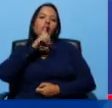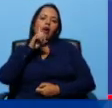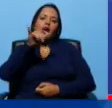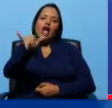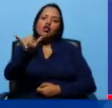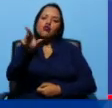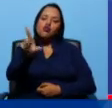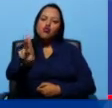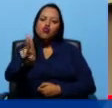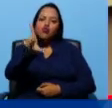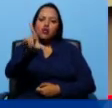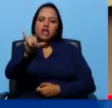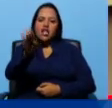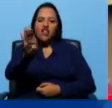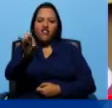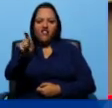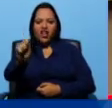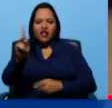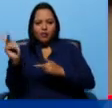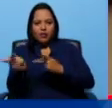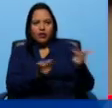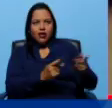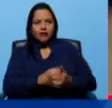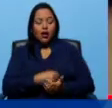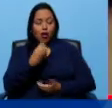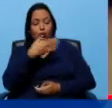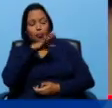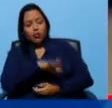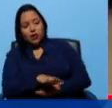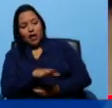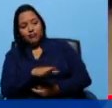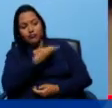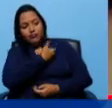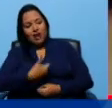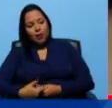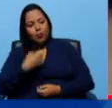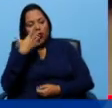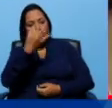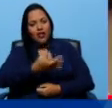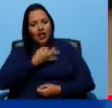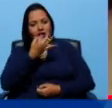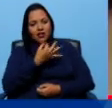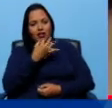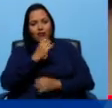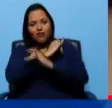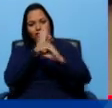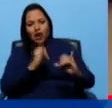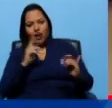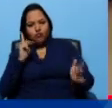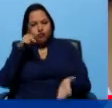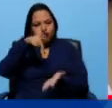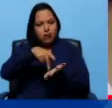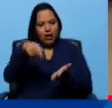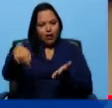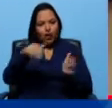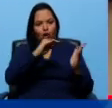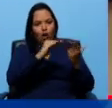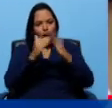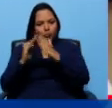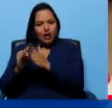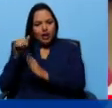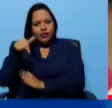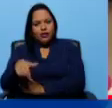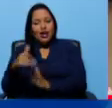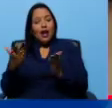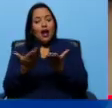estás, Gabriela? Bienvenida. ¿Cómo está, presidente? Buenas tardes. Feliz de que usted esté en nuestra comunidad, en este gran